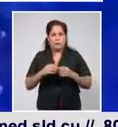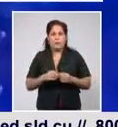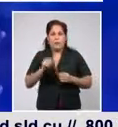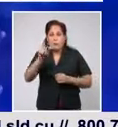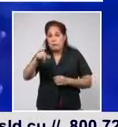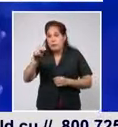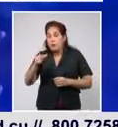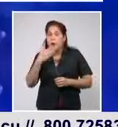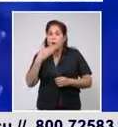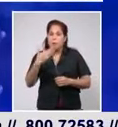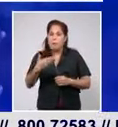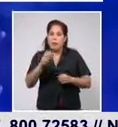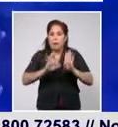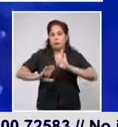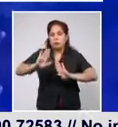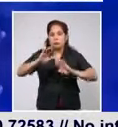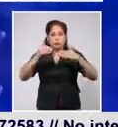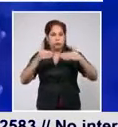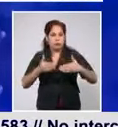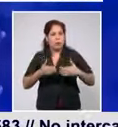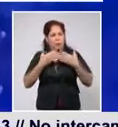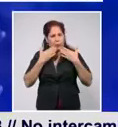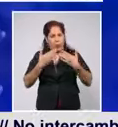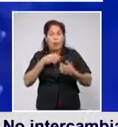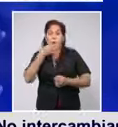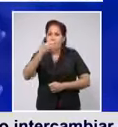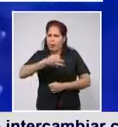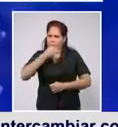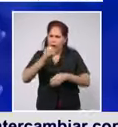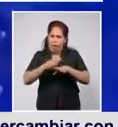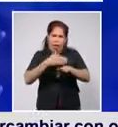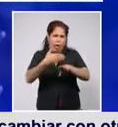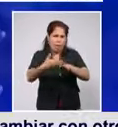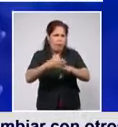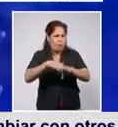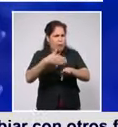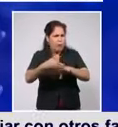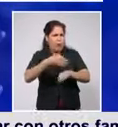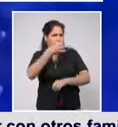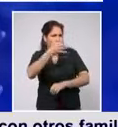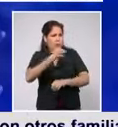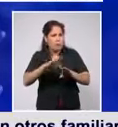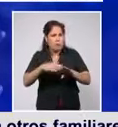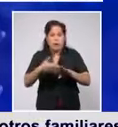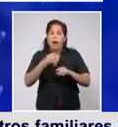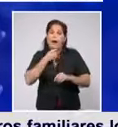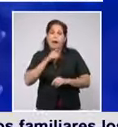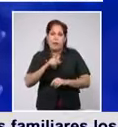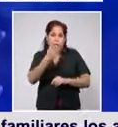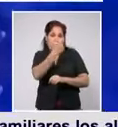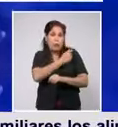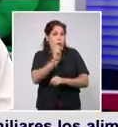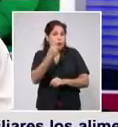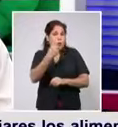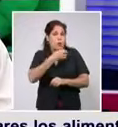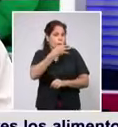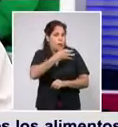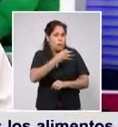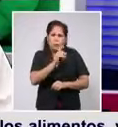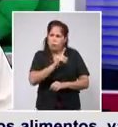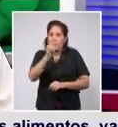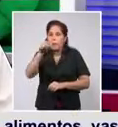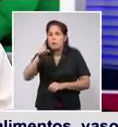personas. Esto yo lo he explicado incluso refiriéndome no solo a la vacuna, a las personas